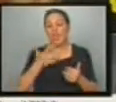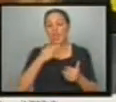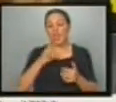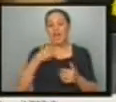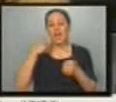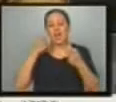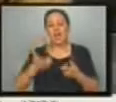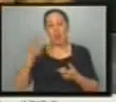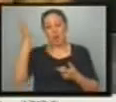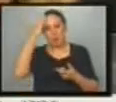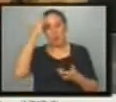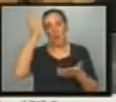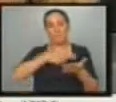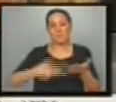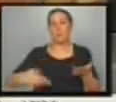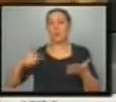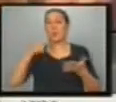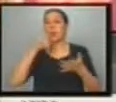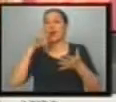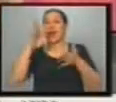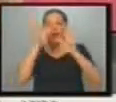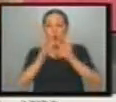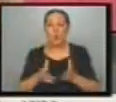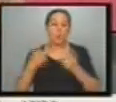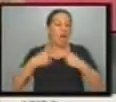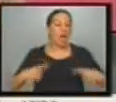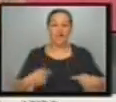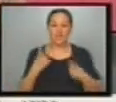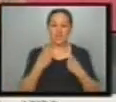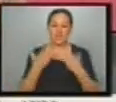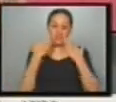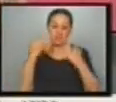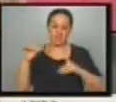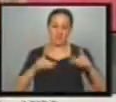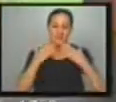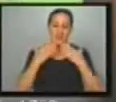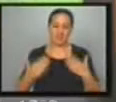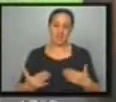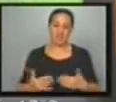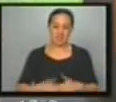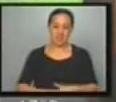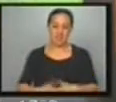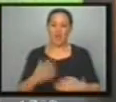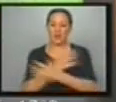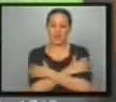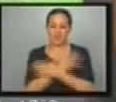la pintura la cultura todo eso lo que demuestra por televisión marta gracias un abrazo